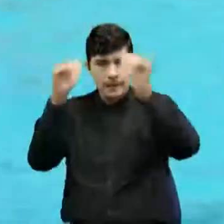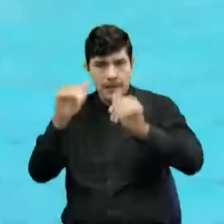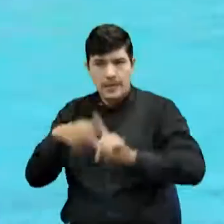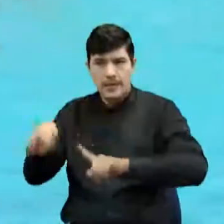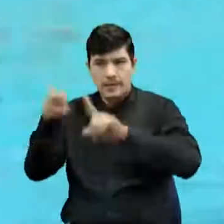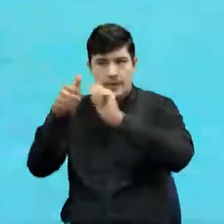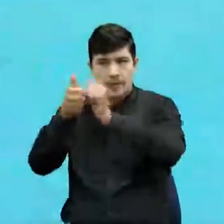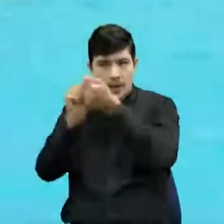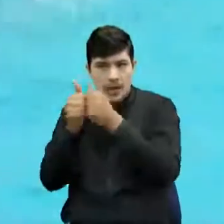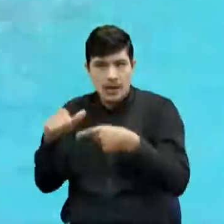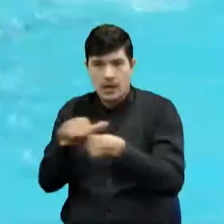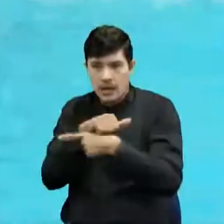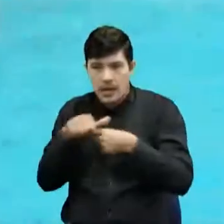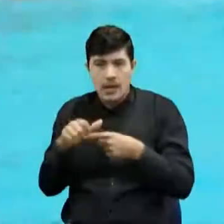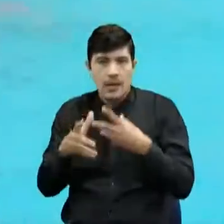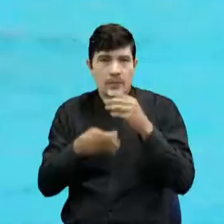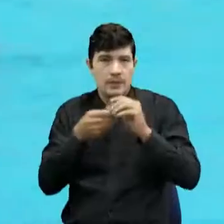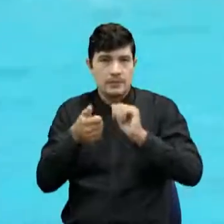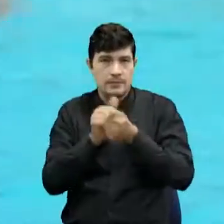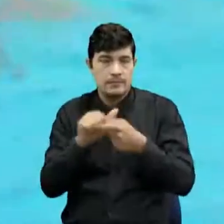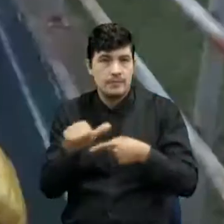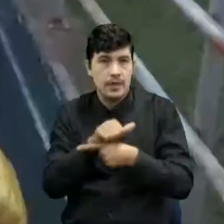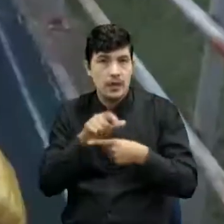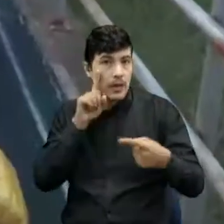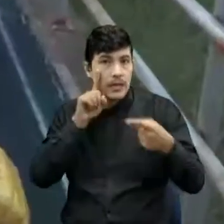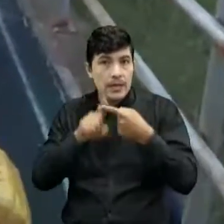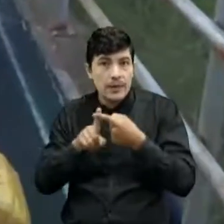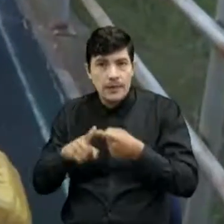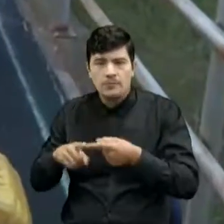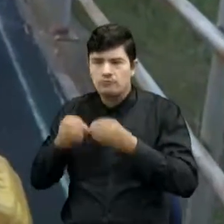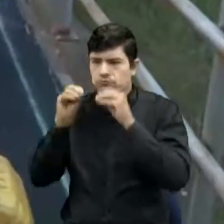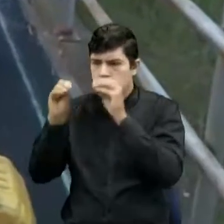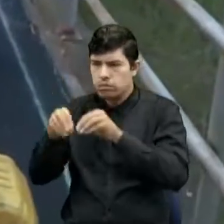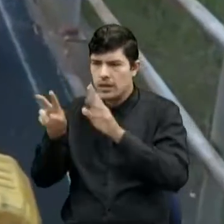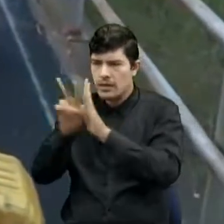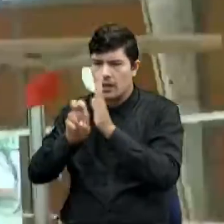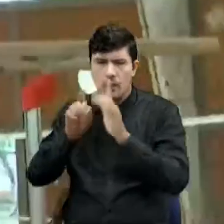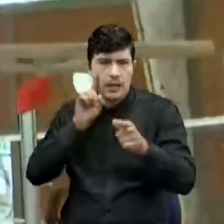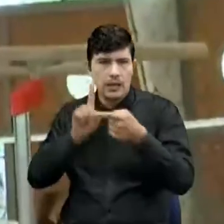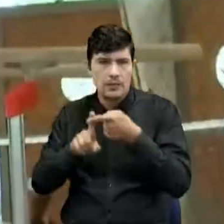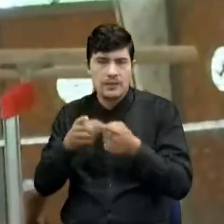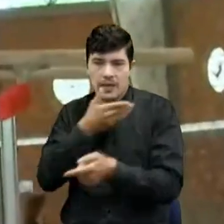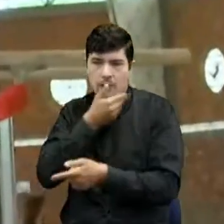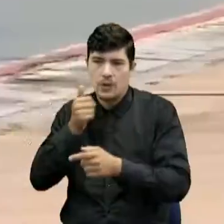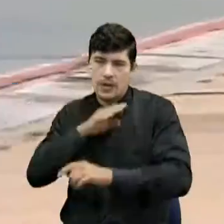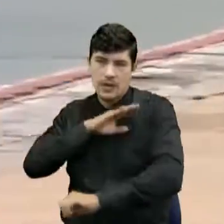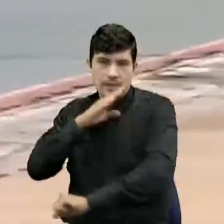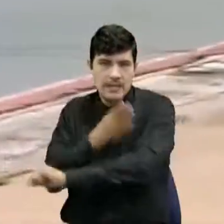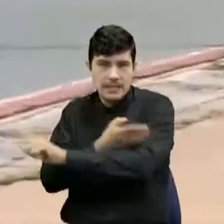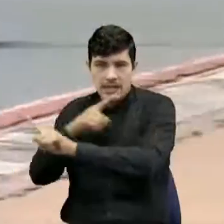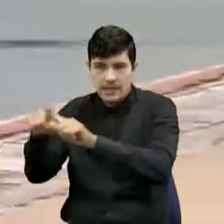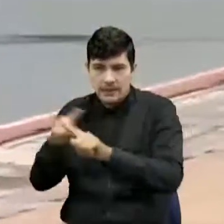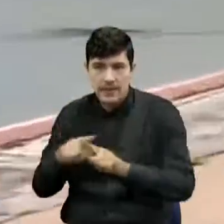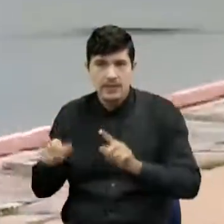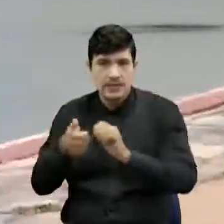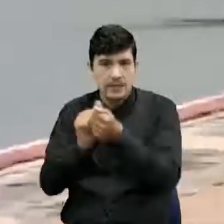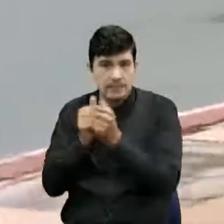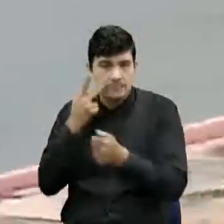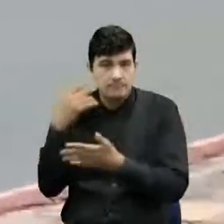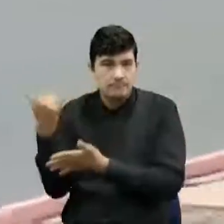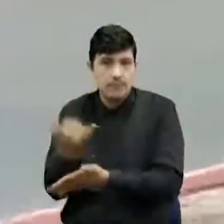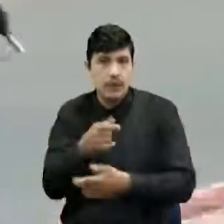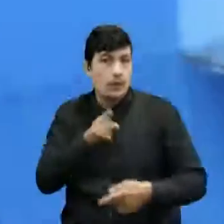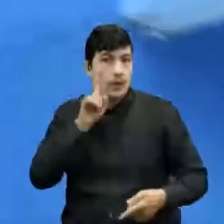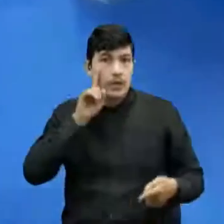entrenadores, deportistas y directivos. Se brindan herramientas teóricas para mejorar las capacidades de las distintas disciplinas.